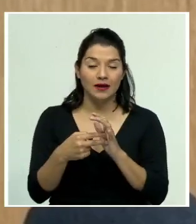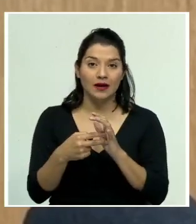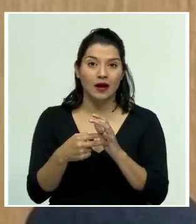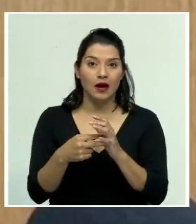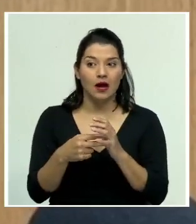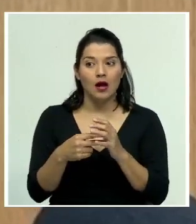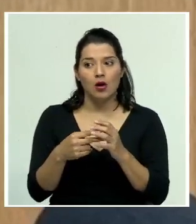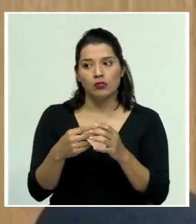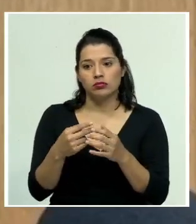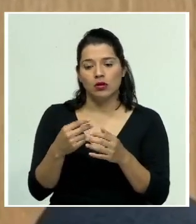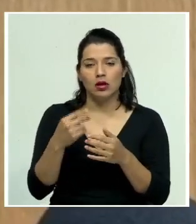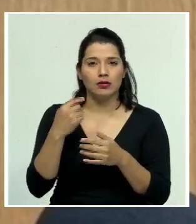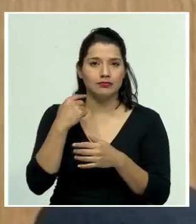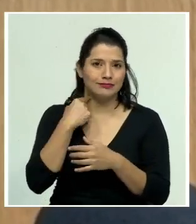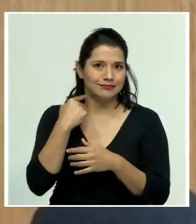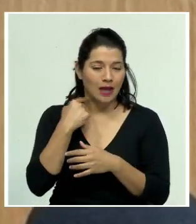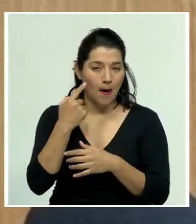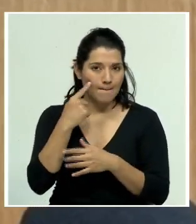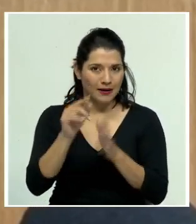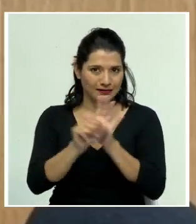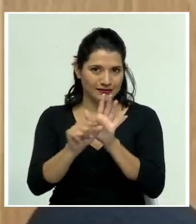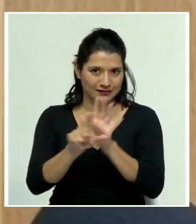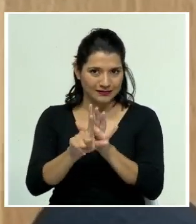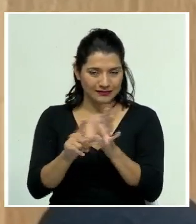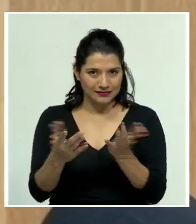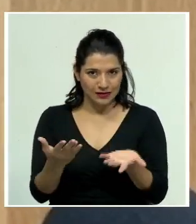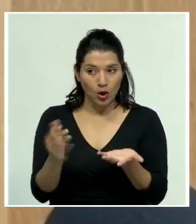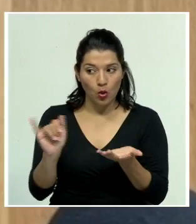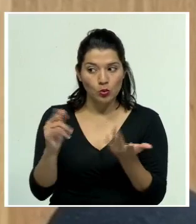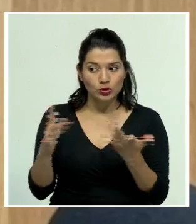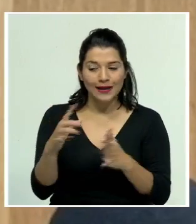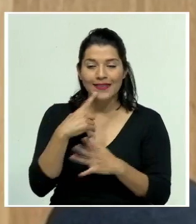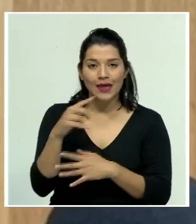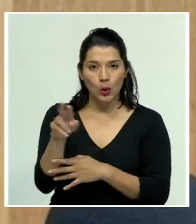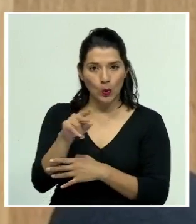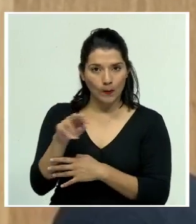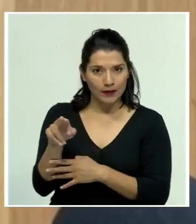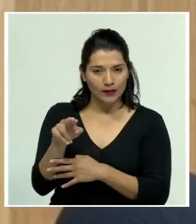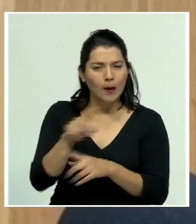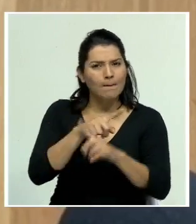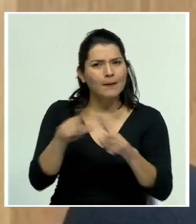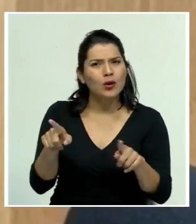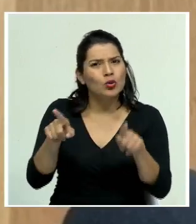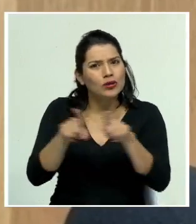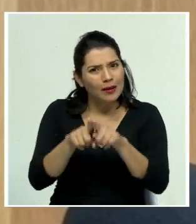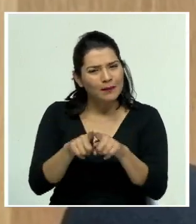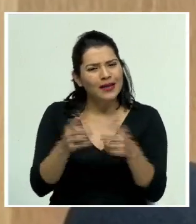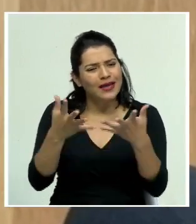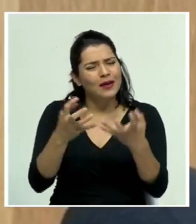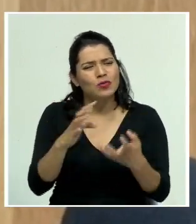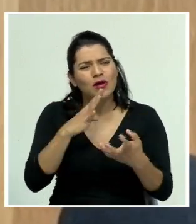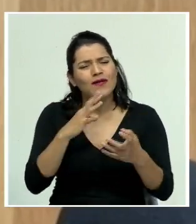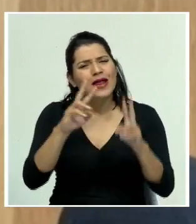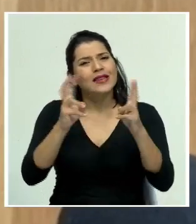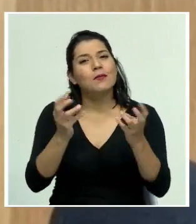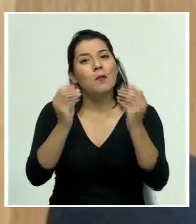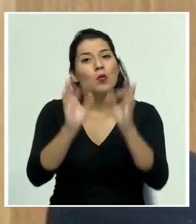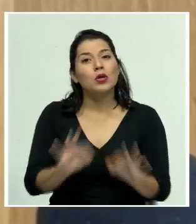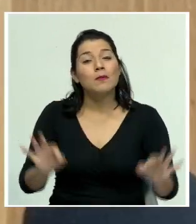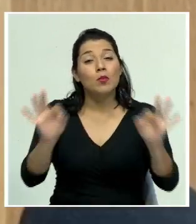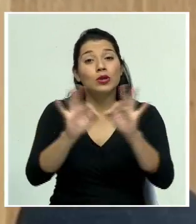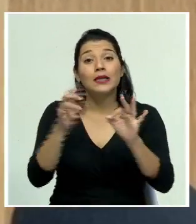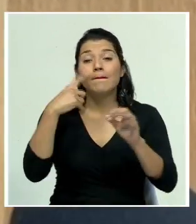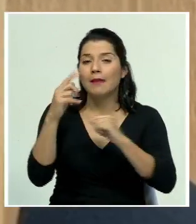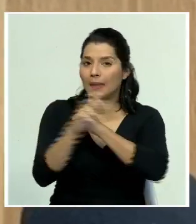para la Asamblea Legislativa, como lo han dicho los compañeros, sino que también estamos hablando de temas de gran trascendencia para el país